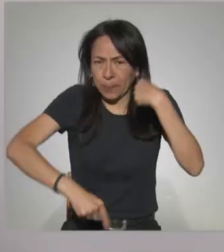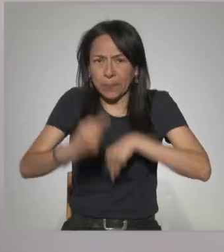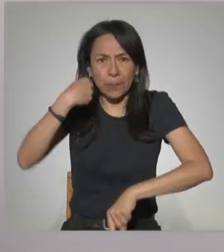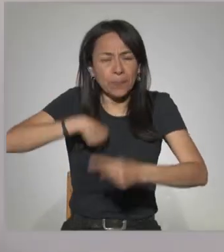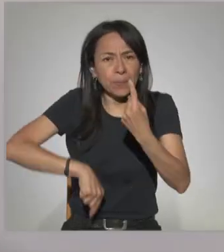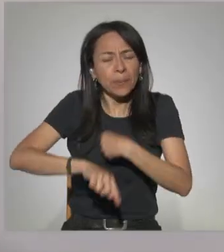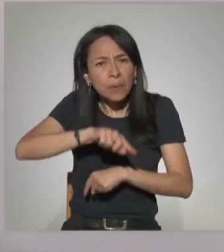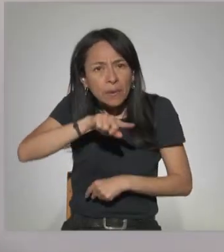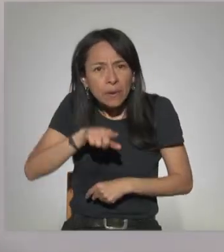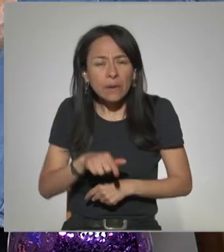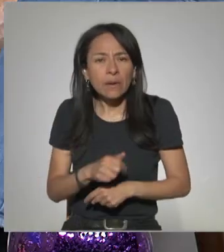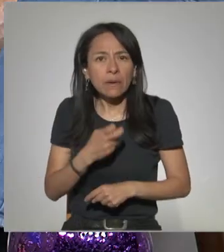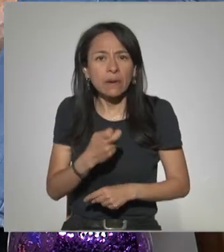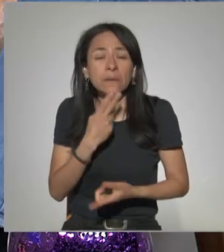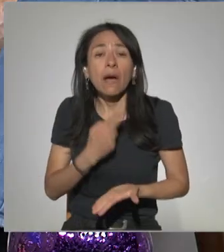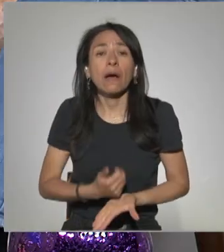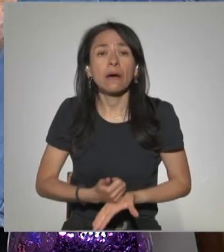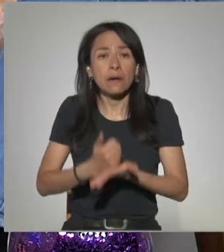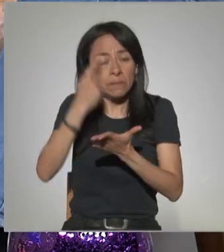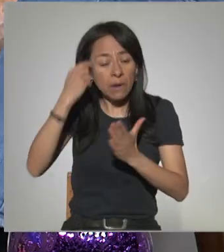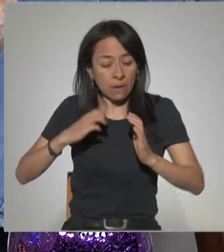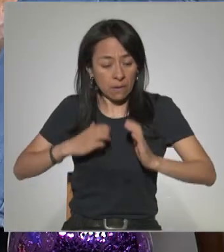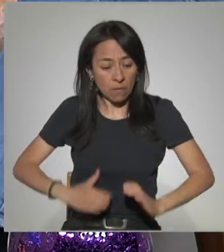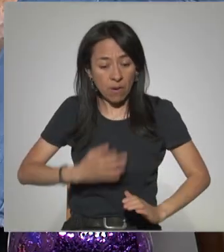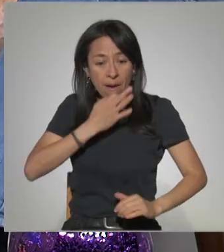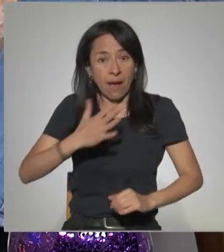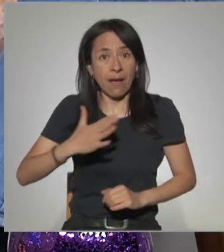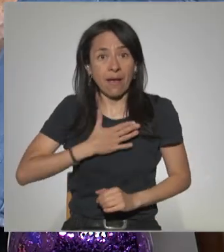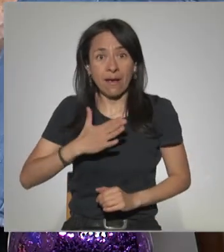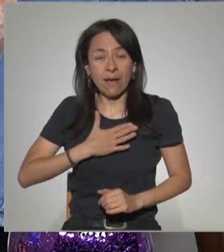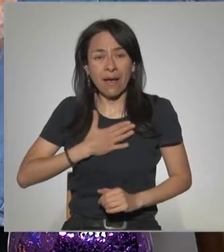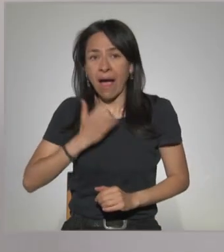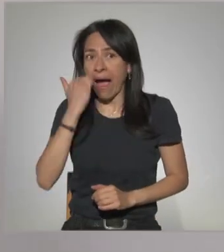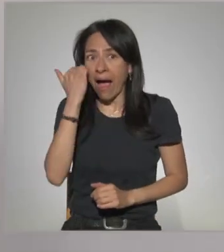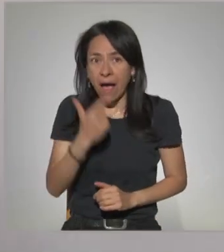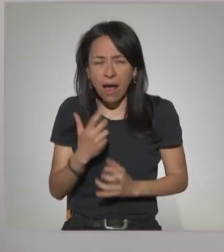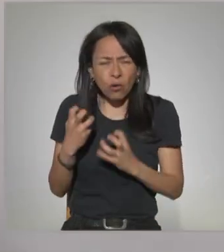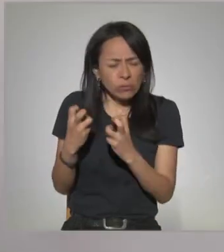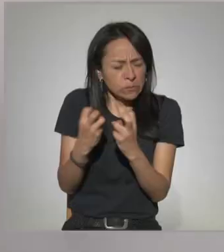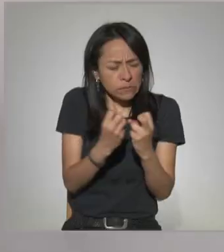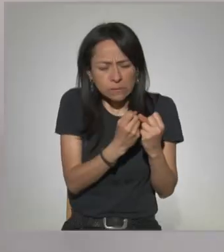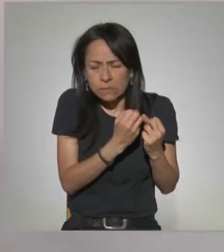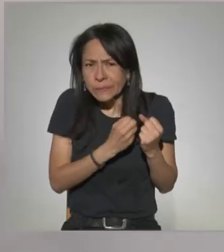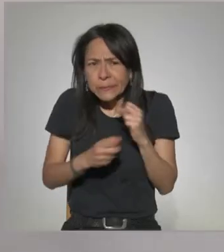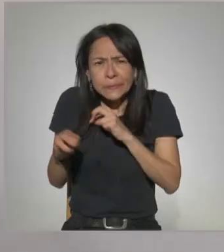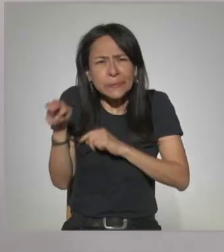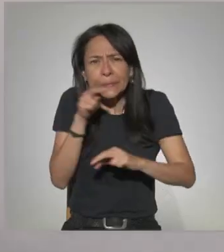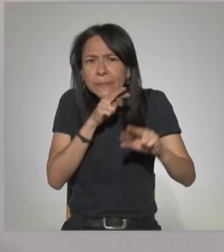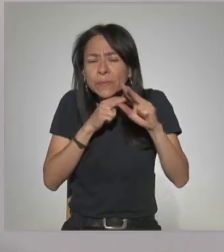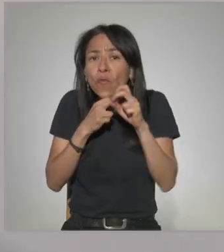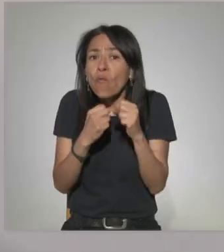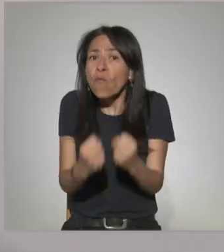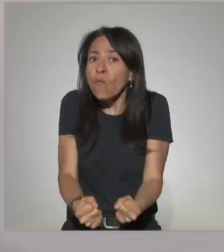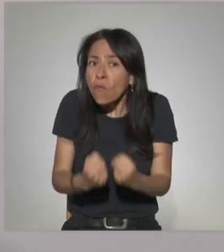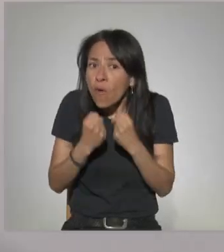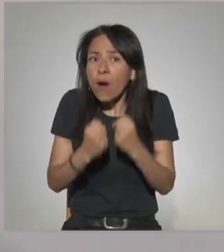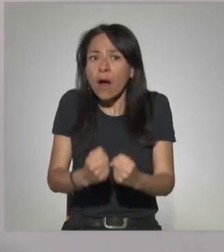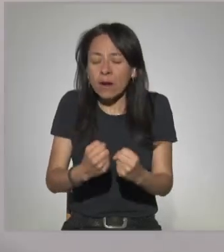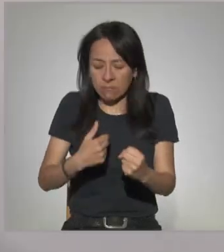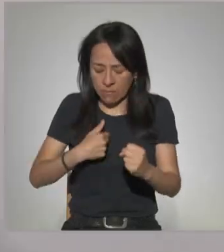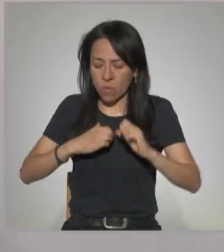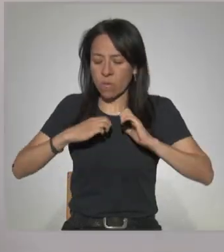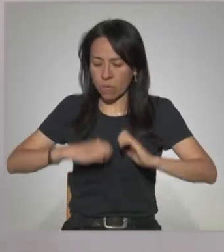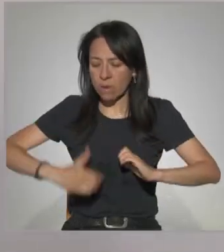funcionar ante un estrés agudo, fuerte, pero vas entrenando al